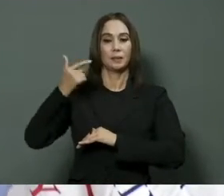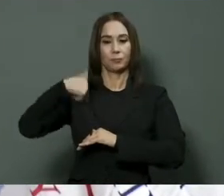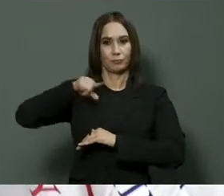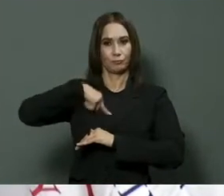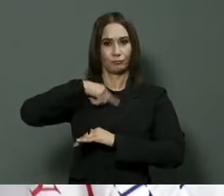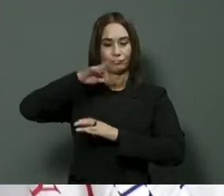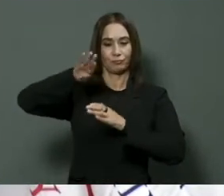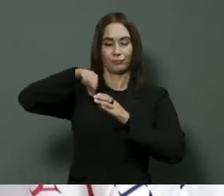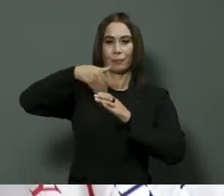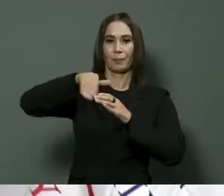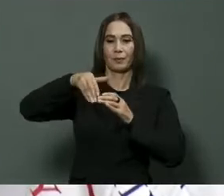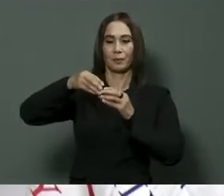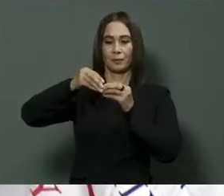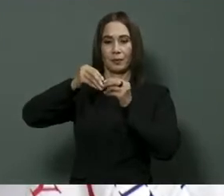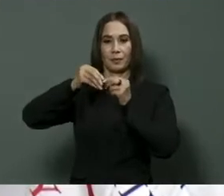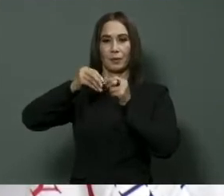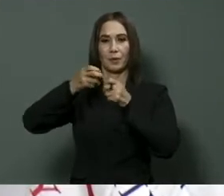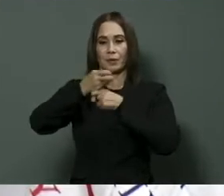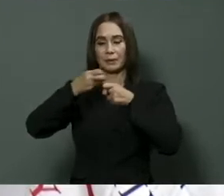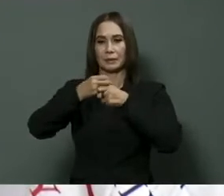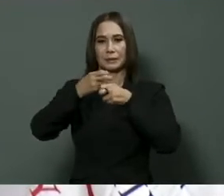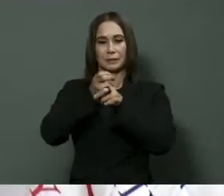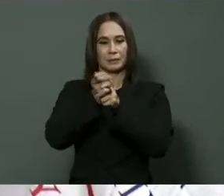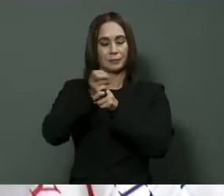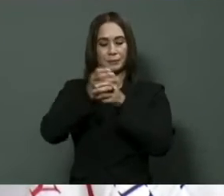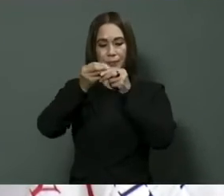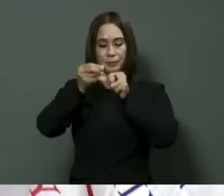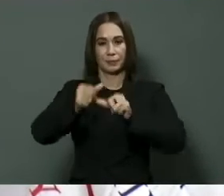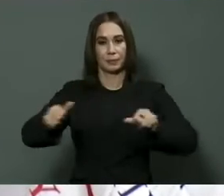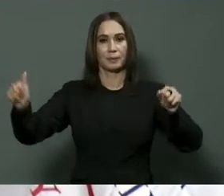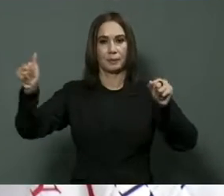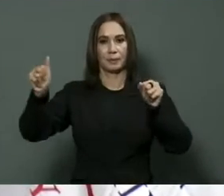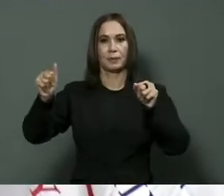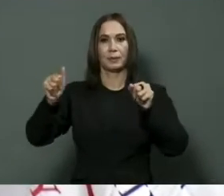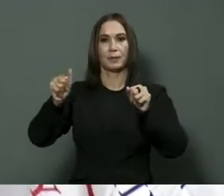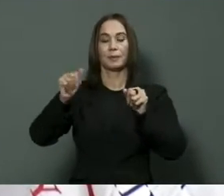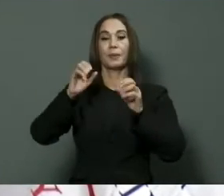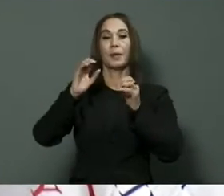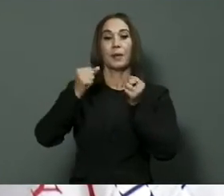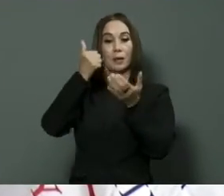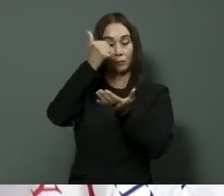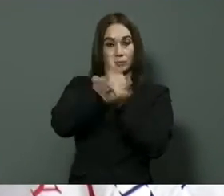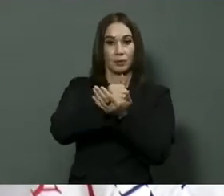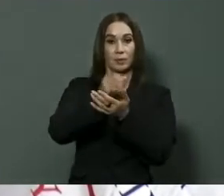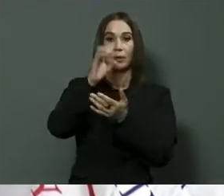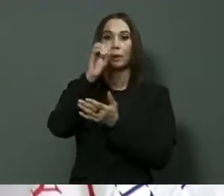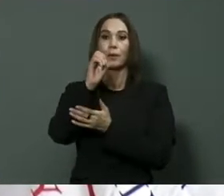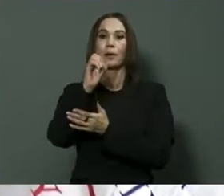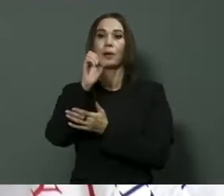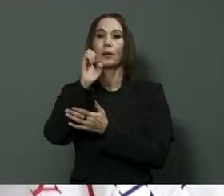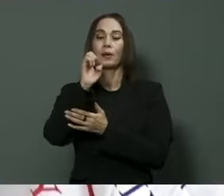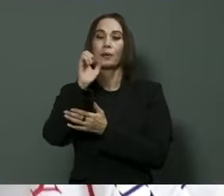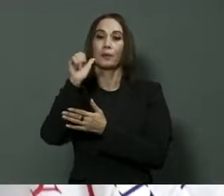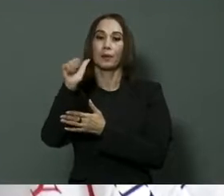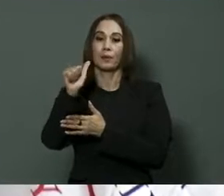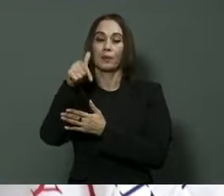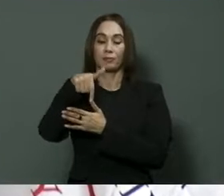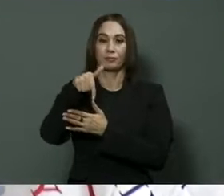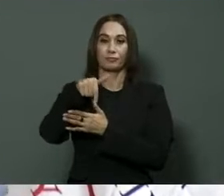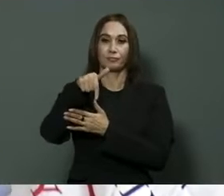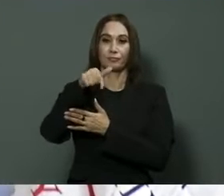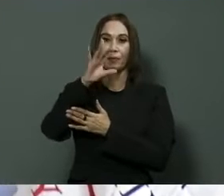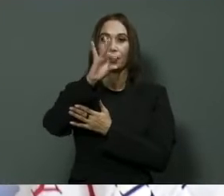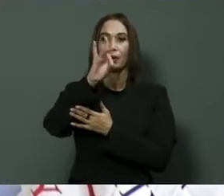participamos nosotros en la destrucción certificada por la Organización de Estados Americanos, OEA, por primera vez en la historia de la República Dominicana,